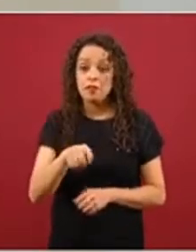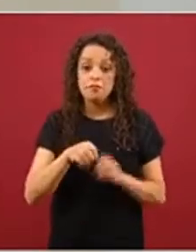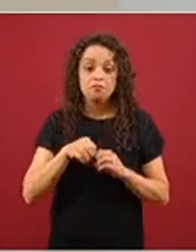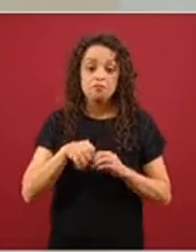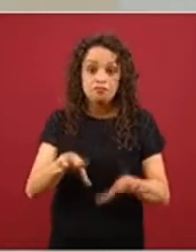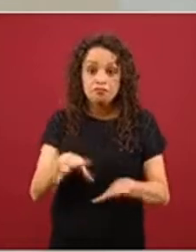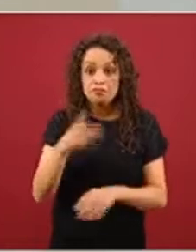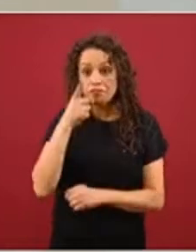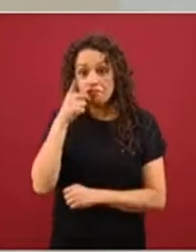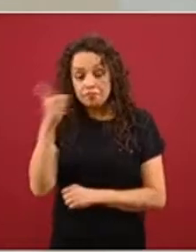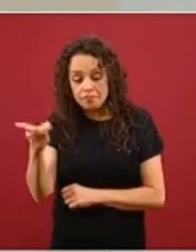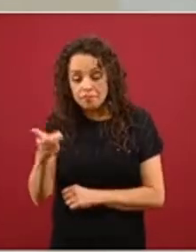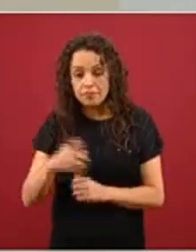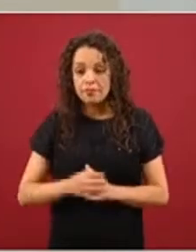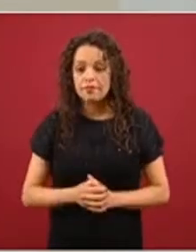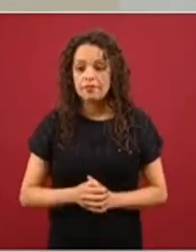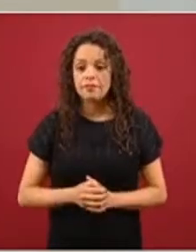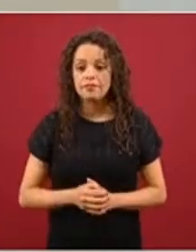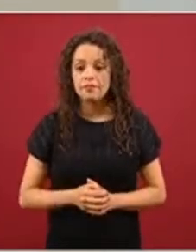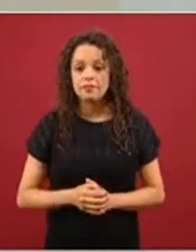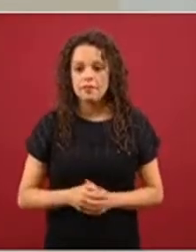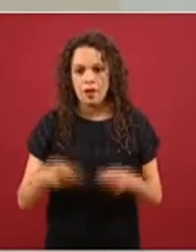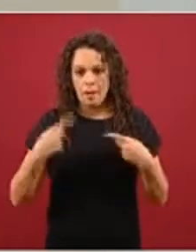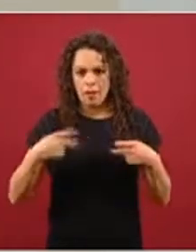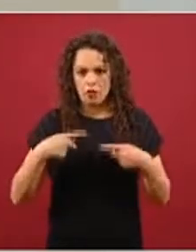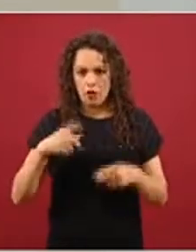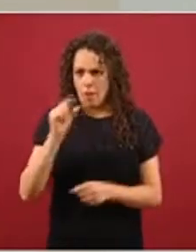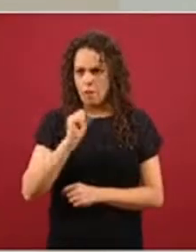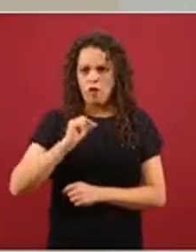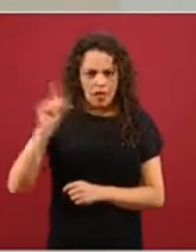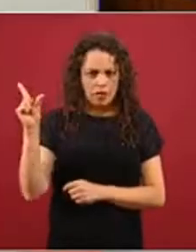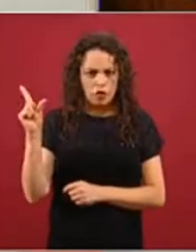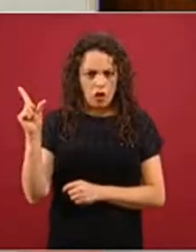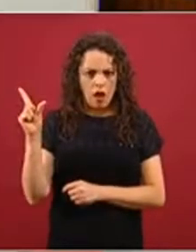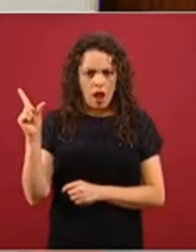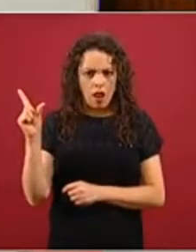encontraron, un comunicador profesional